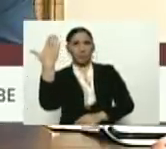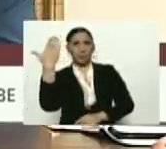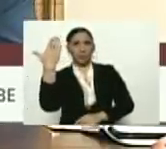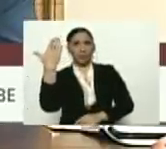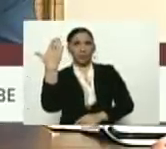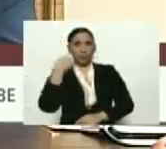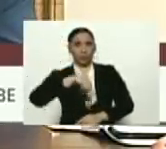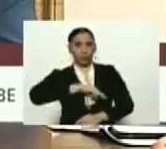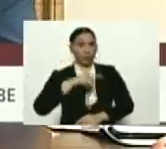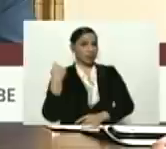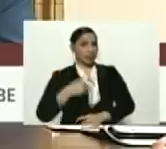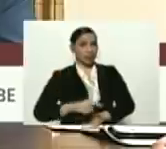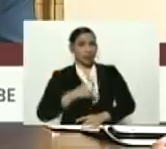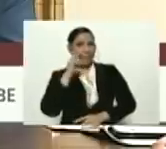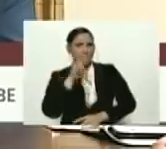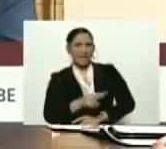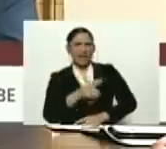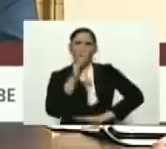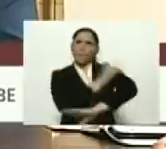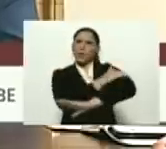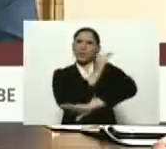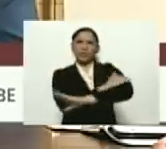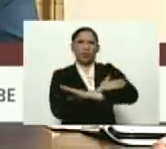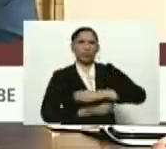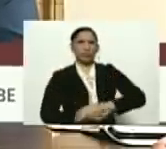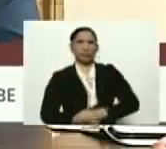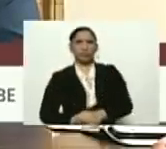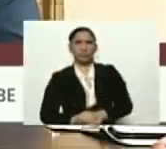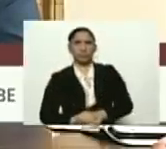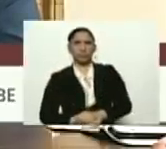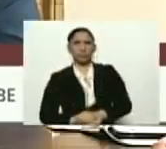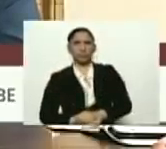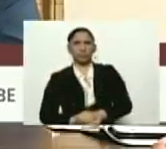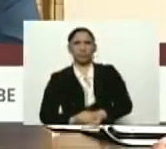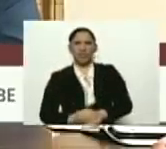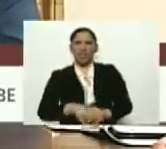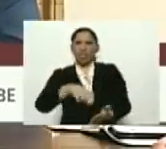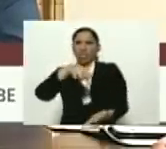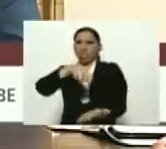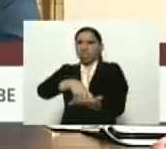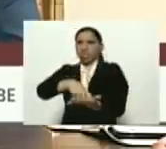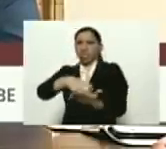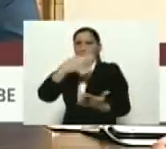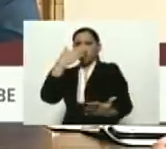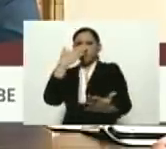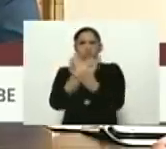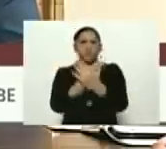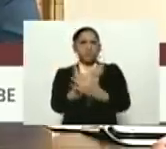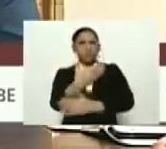esta lucha. Una derecha de rodillas,